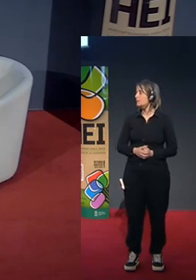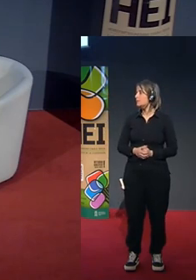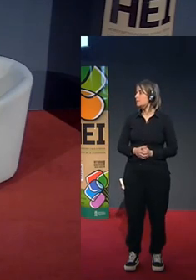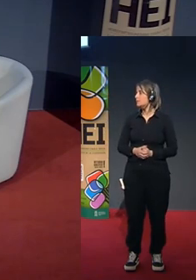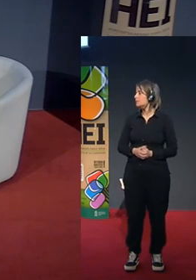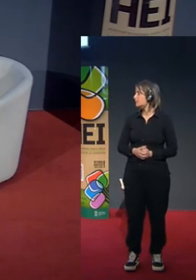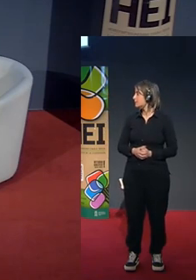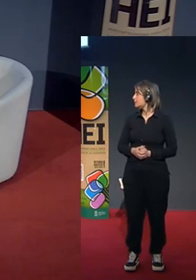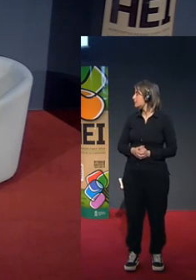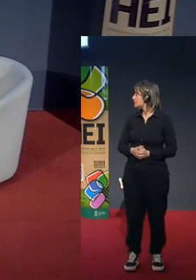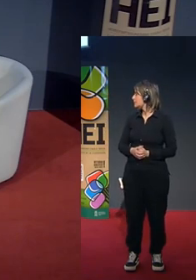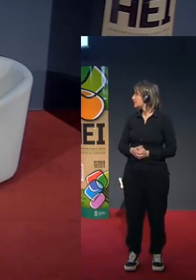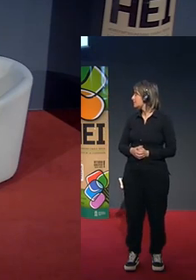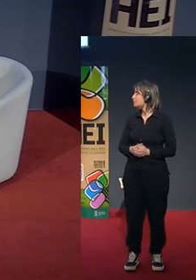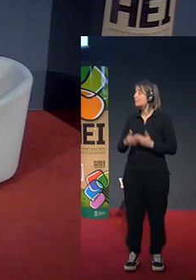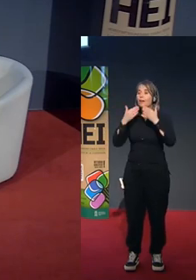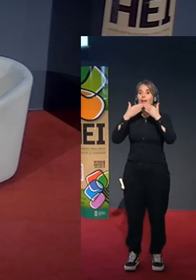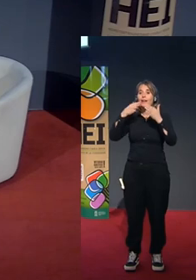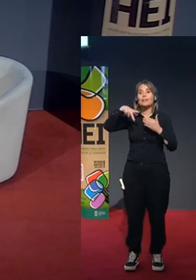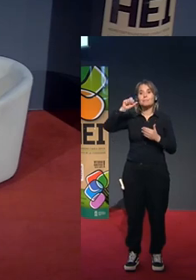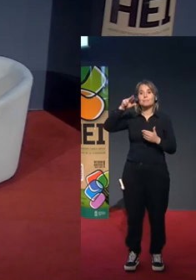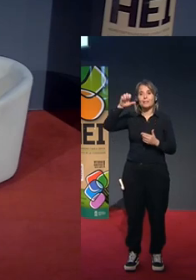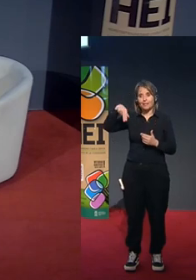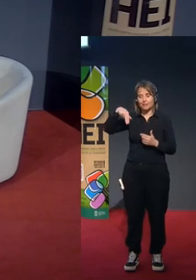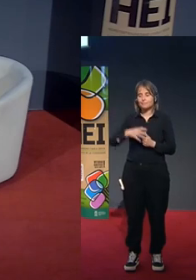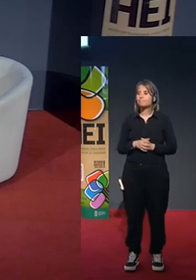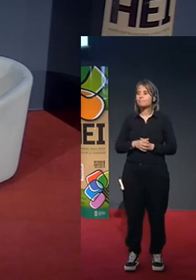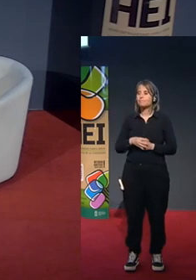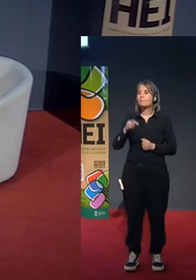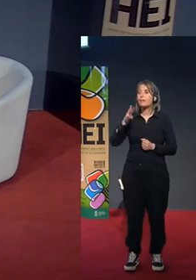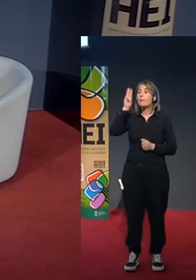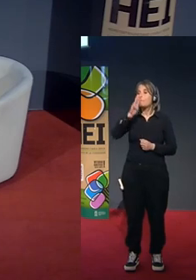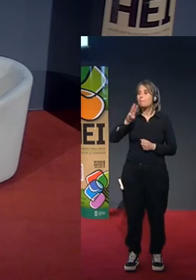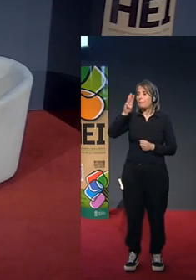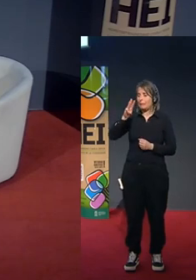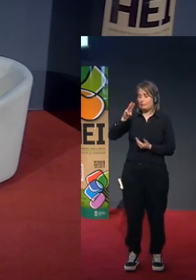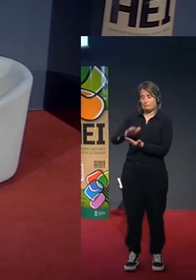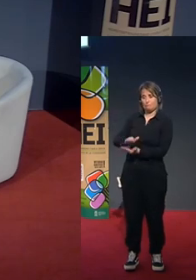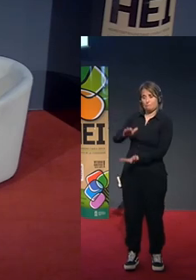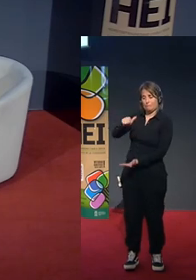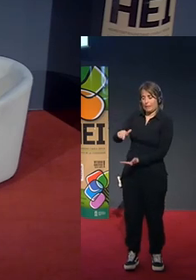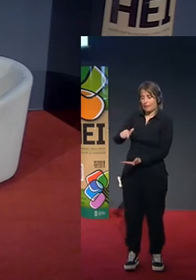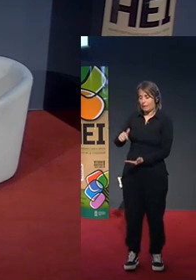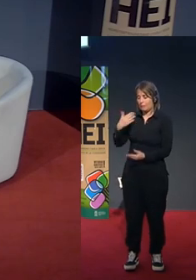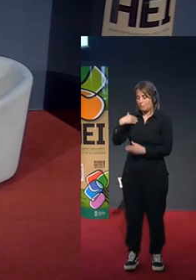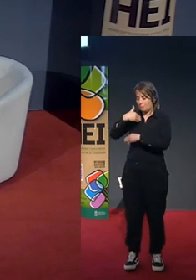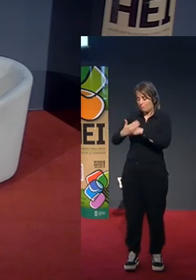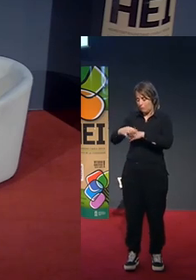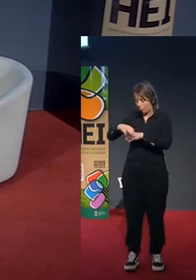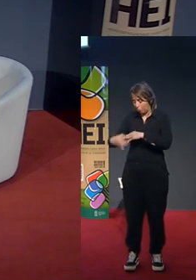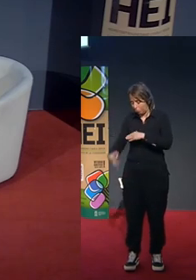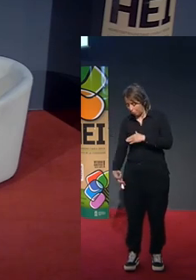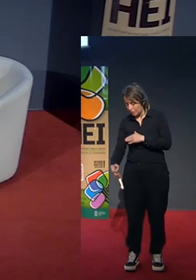etaa mi mire Bueno cuando Pepe esquinas era pequeño y se le caía una amiga de pan al